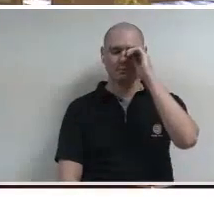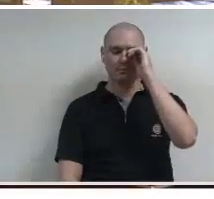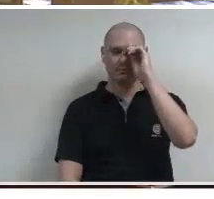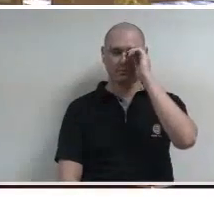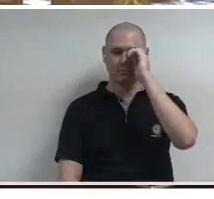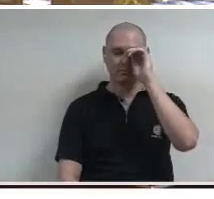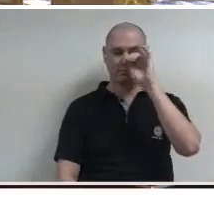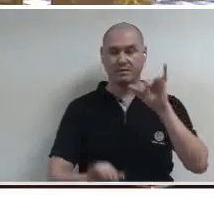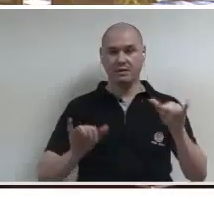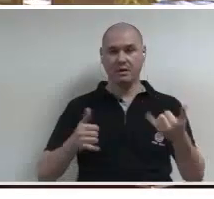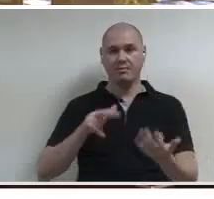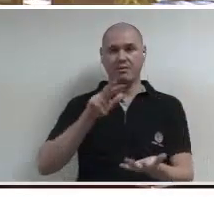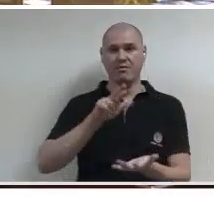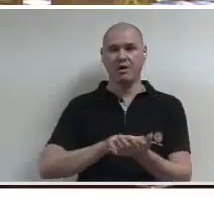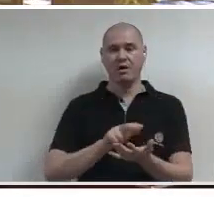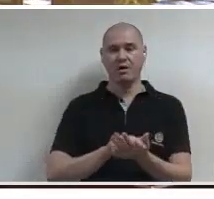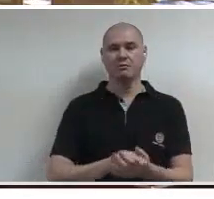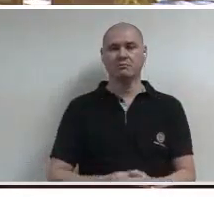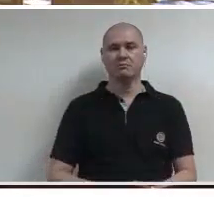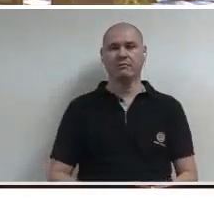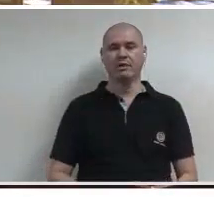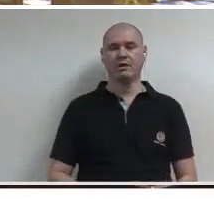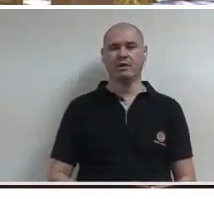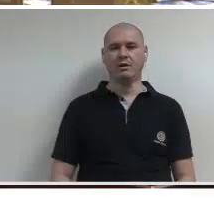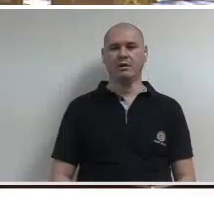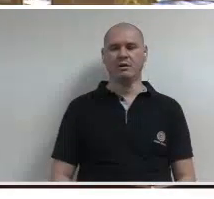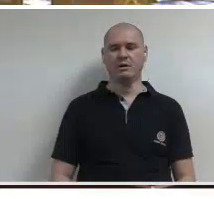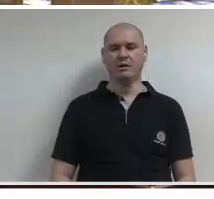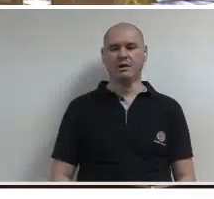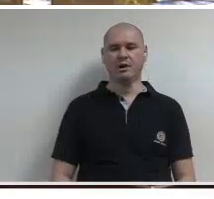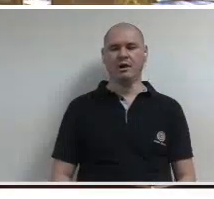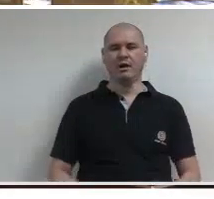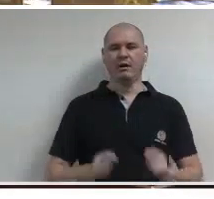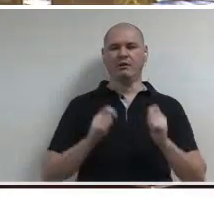aprobado. Pecheramos con Aticoa y